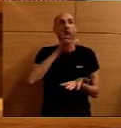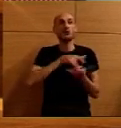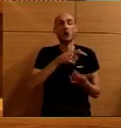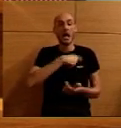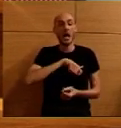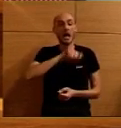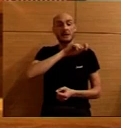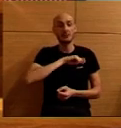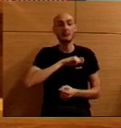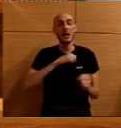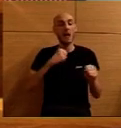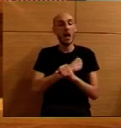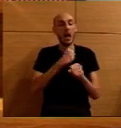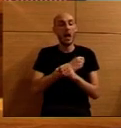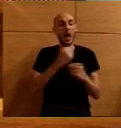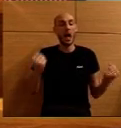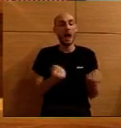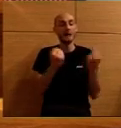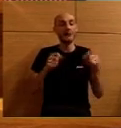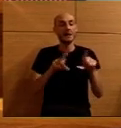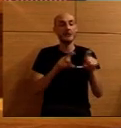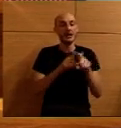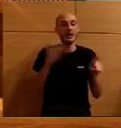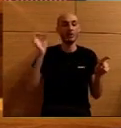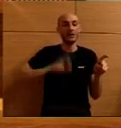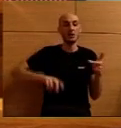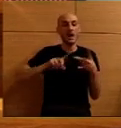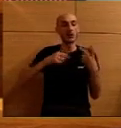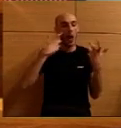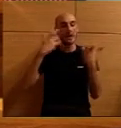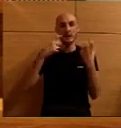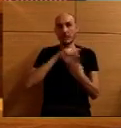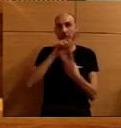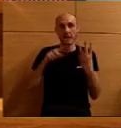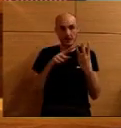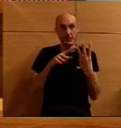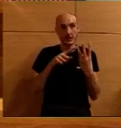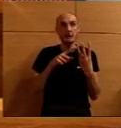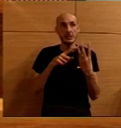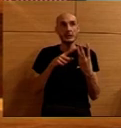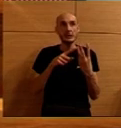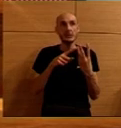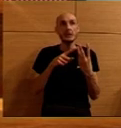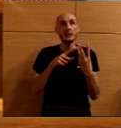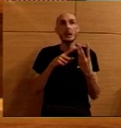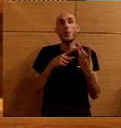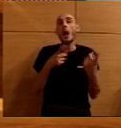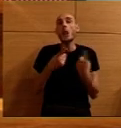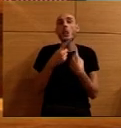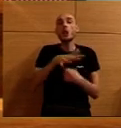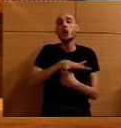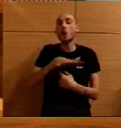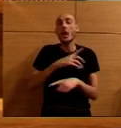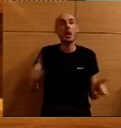territorio nacional de actividades empresariales, profesionales o artísticas, se ejerzcan o no en lugar determinado y